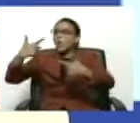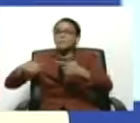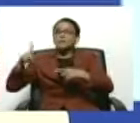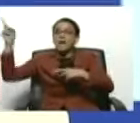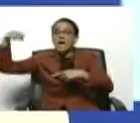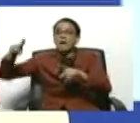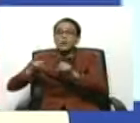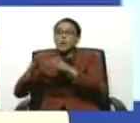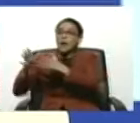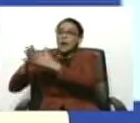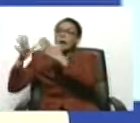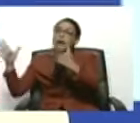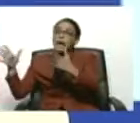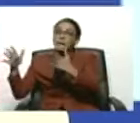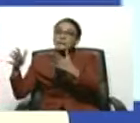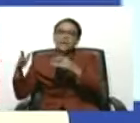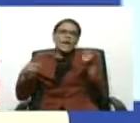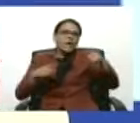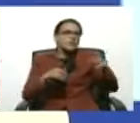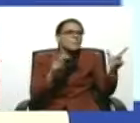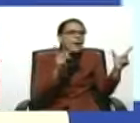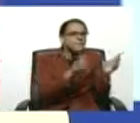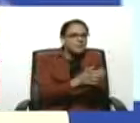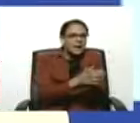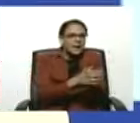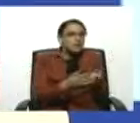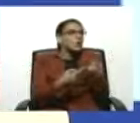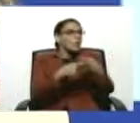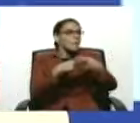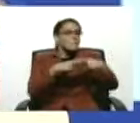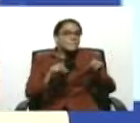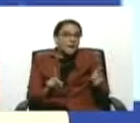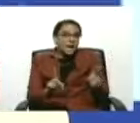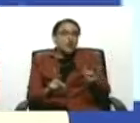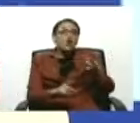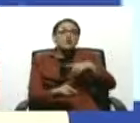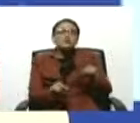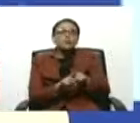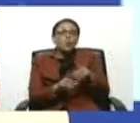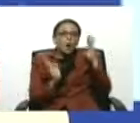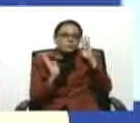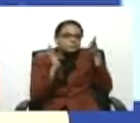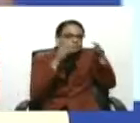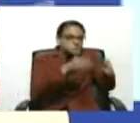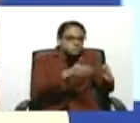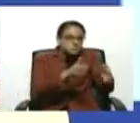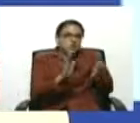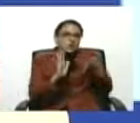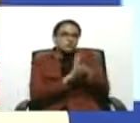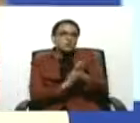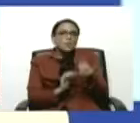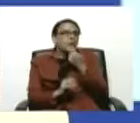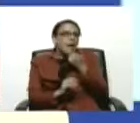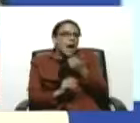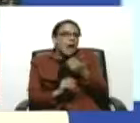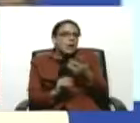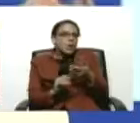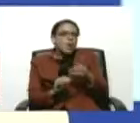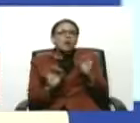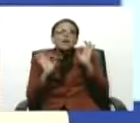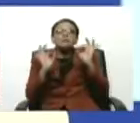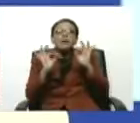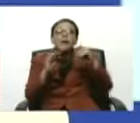competitivas básicamente tienen algún tipo de monopolio de recursos naturales o algún otro sector